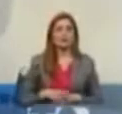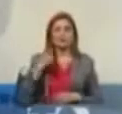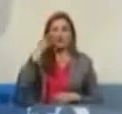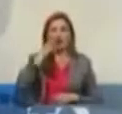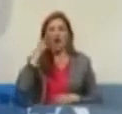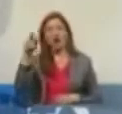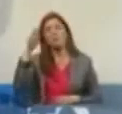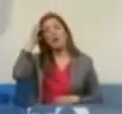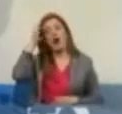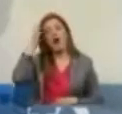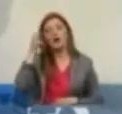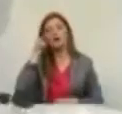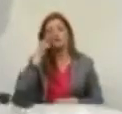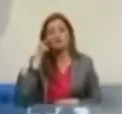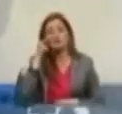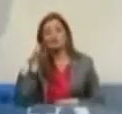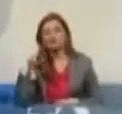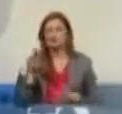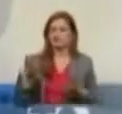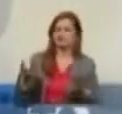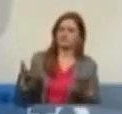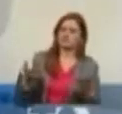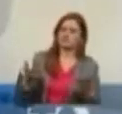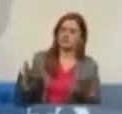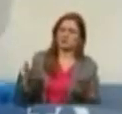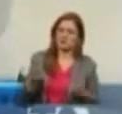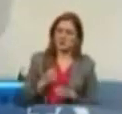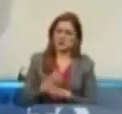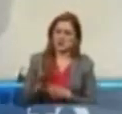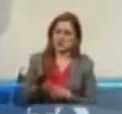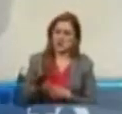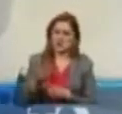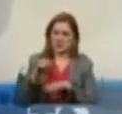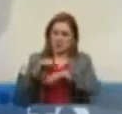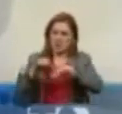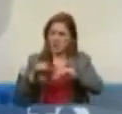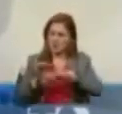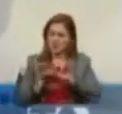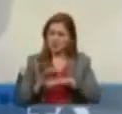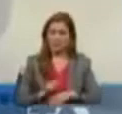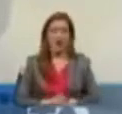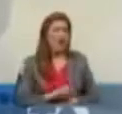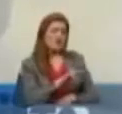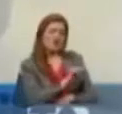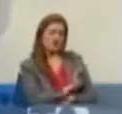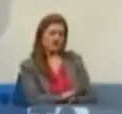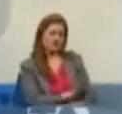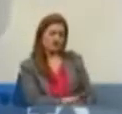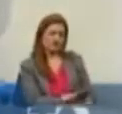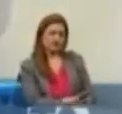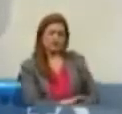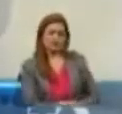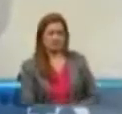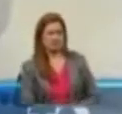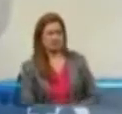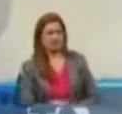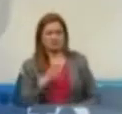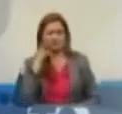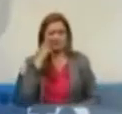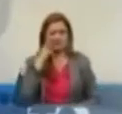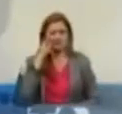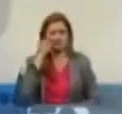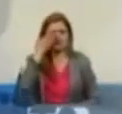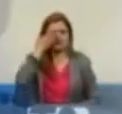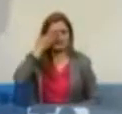vago. Yo pregunté si ya podía hacer algo, había alguna operación, y me dijeron que no. Lo que veía es que como que se me puso